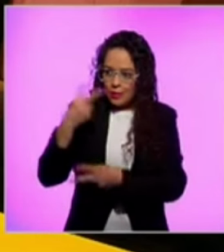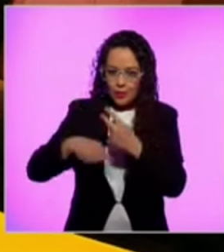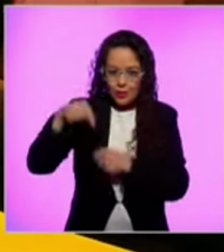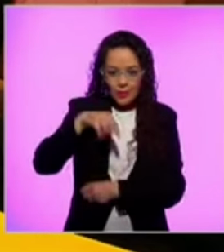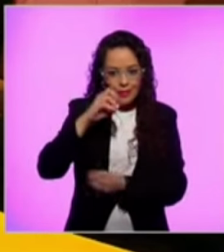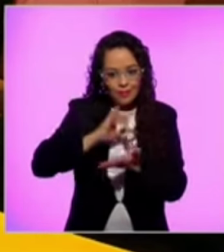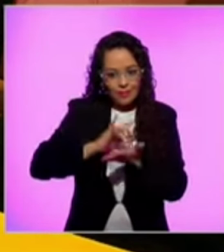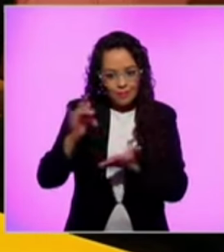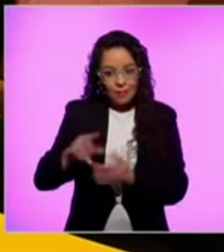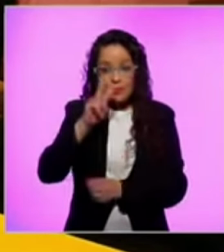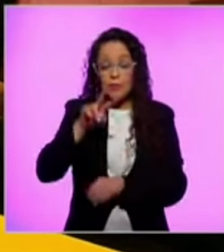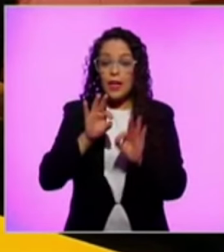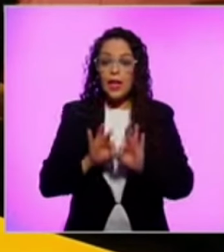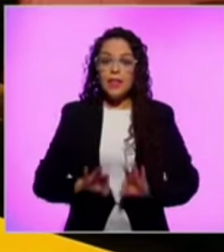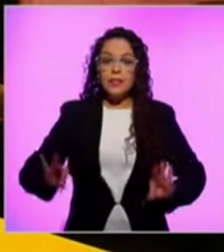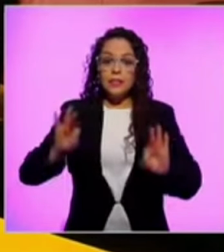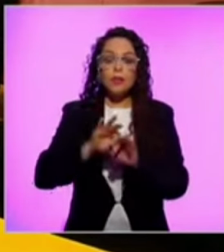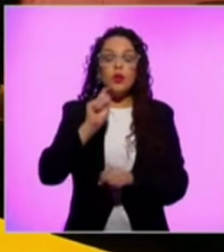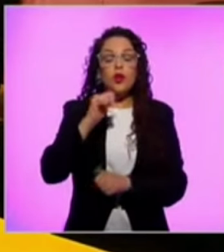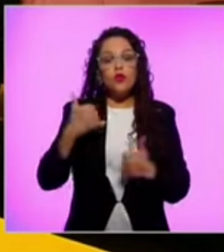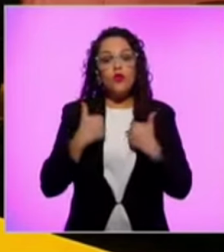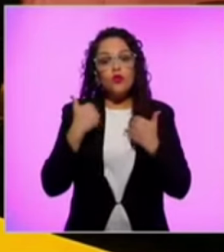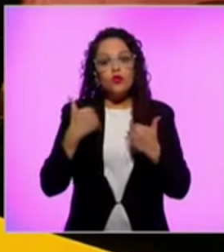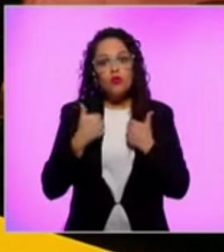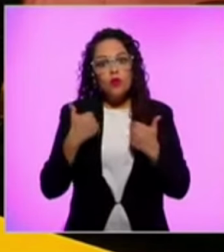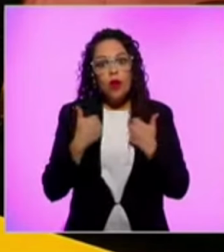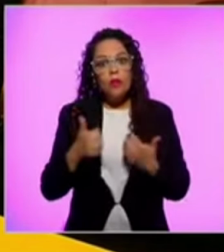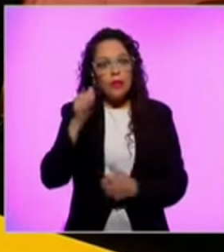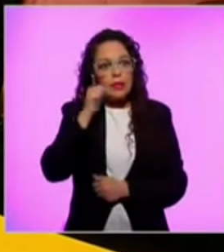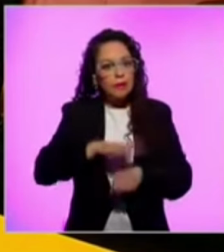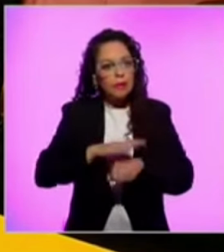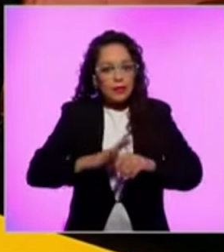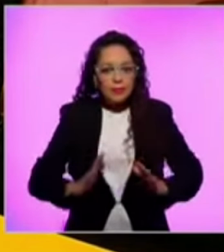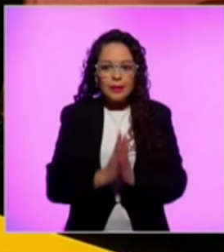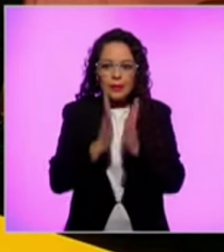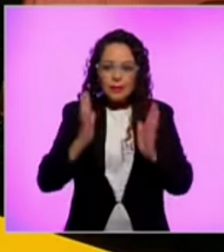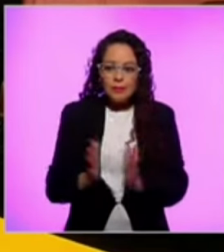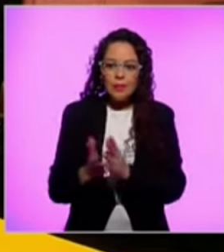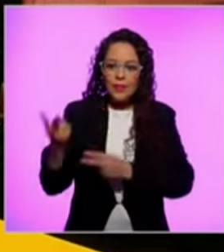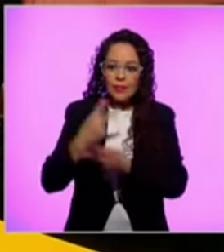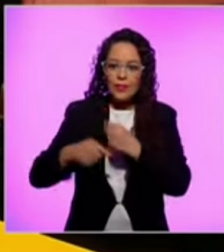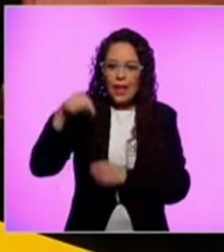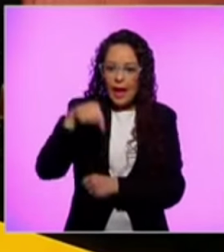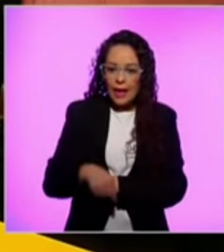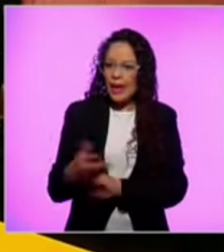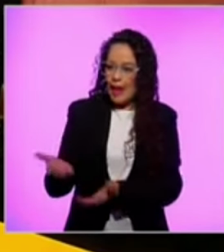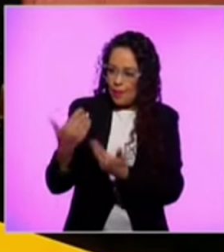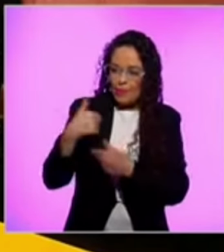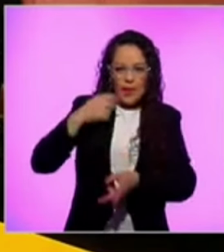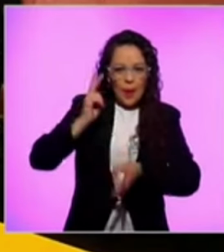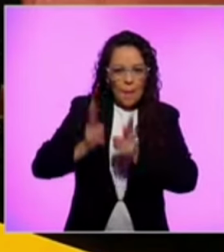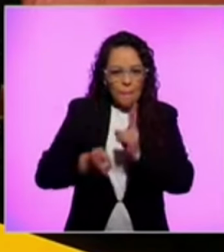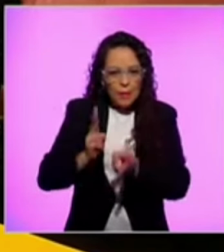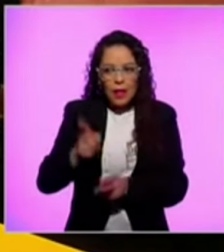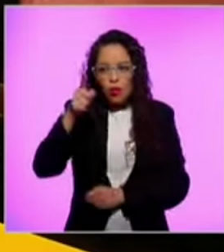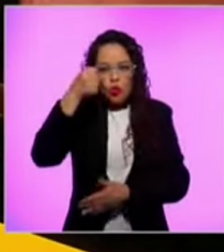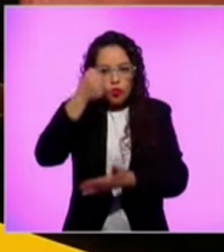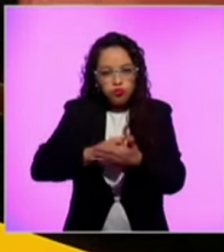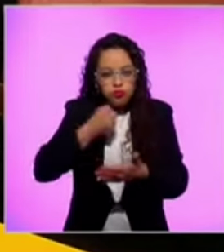importante que decíamos ahí de que las juventudes estén aquí presentes. Platícanos un poquito, Mildred, sobre ti, sobre este activismo,